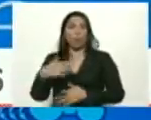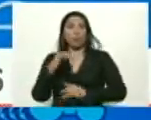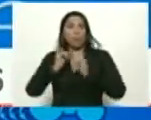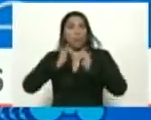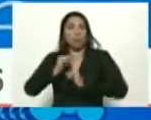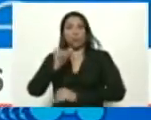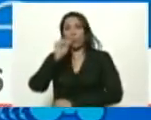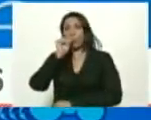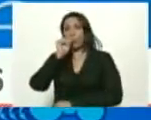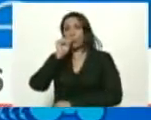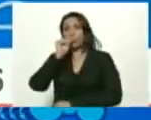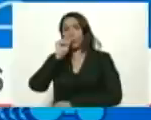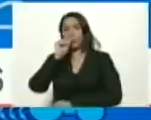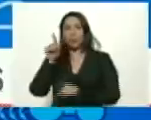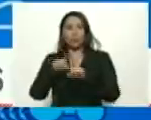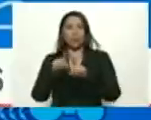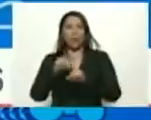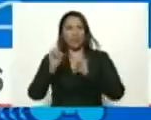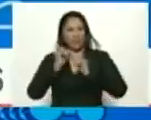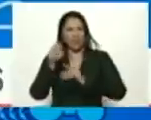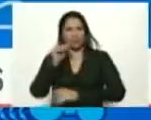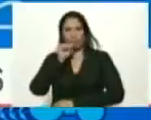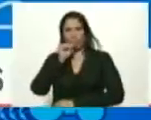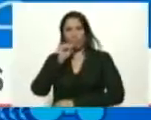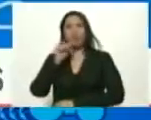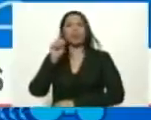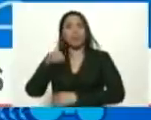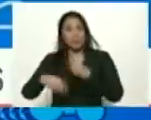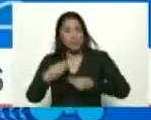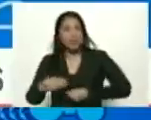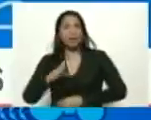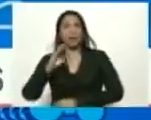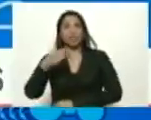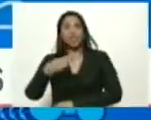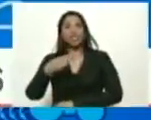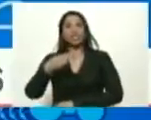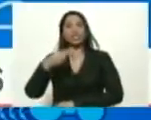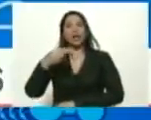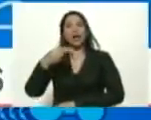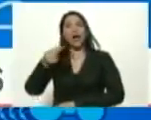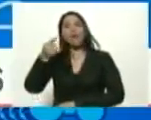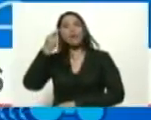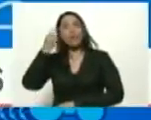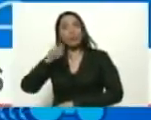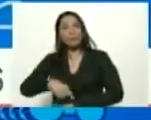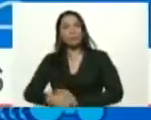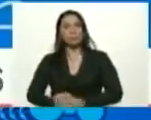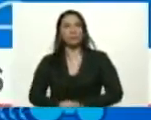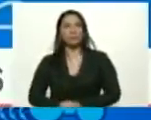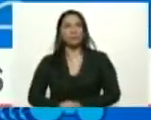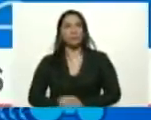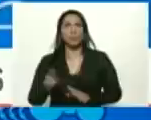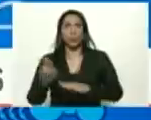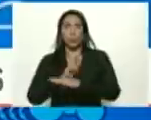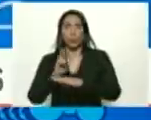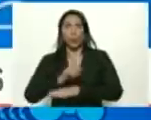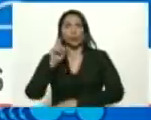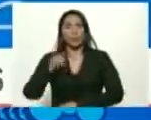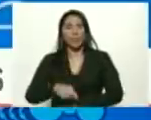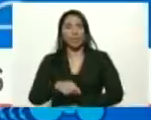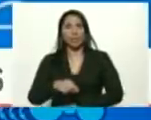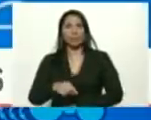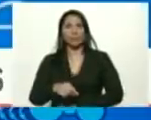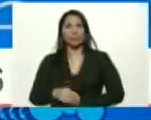dieron atol. Pero también se hace la chicha de arroz. Y algo bien importante, se utiliza también para